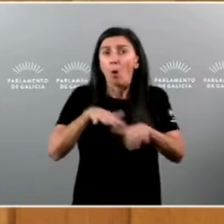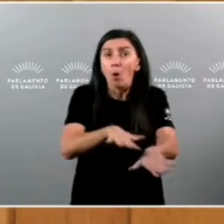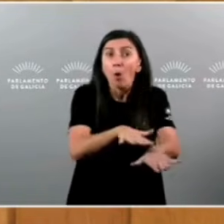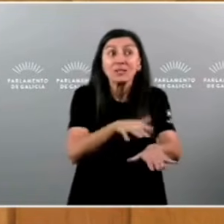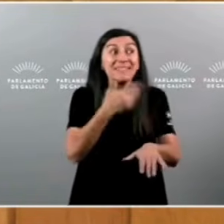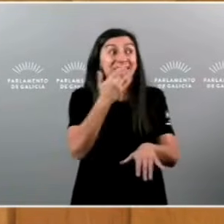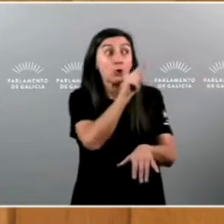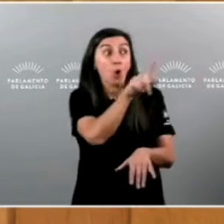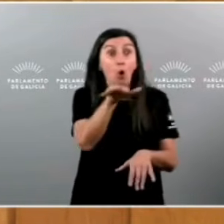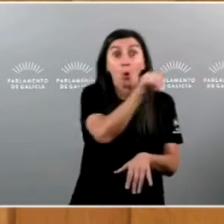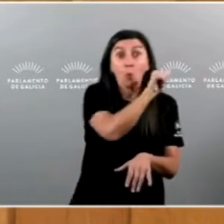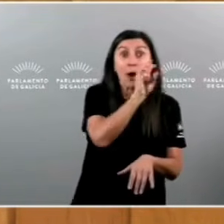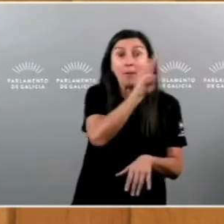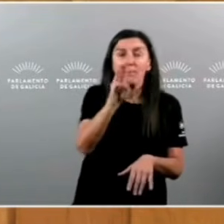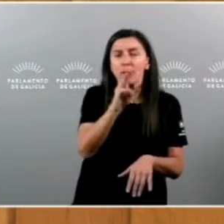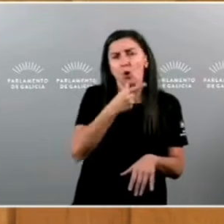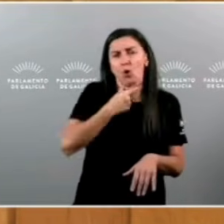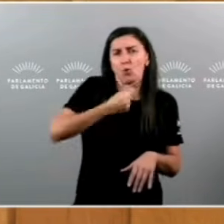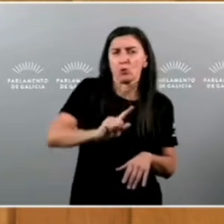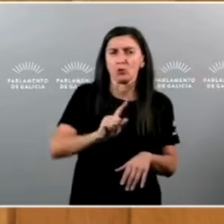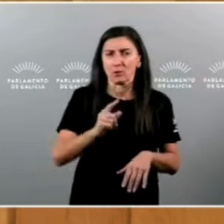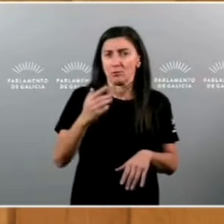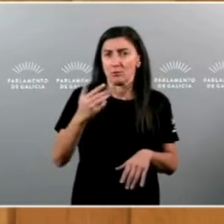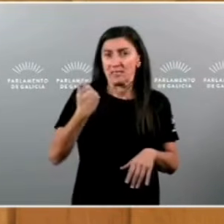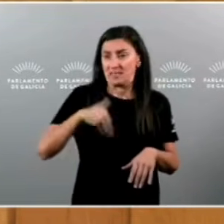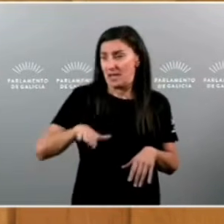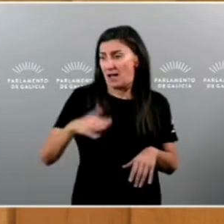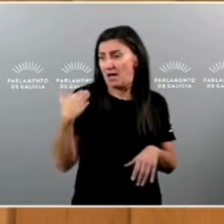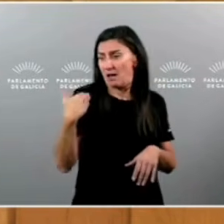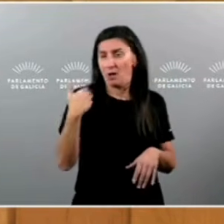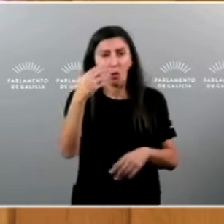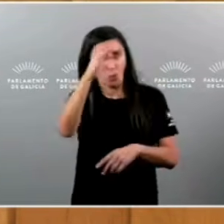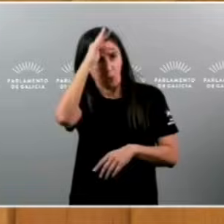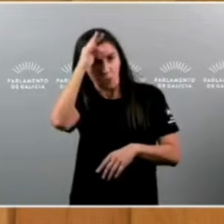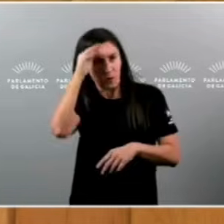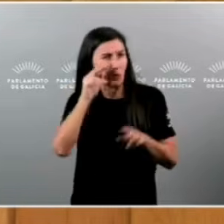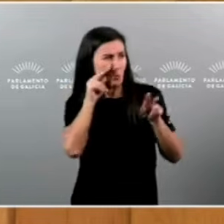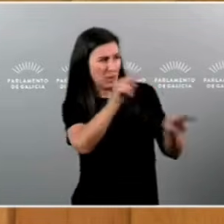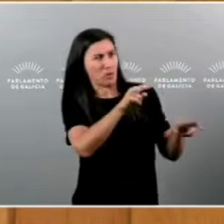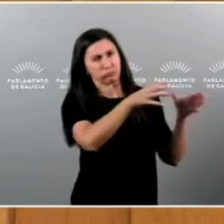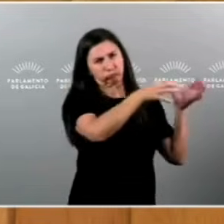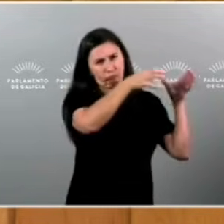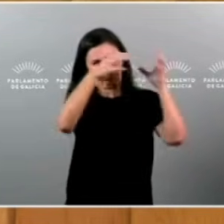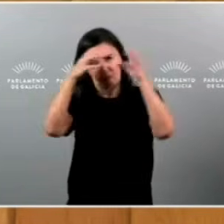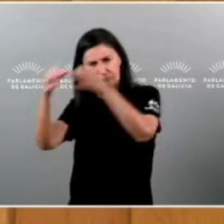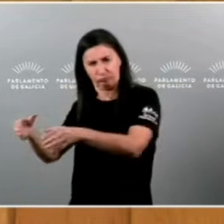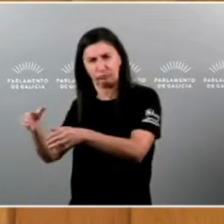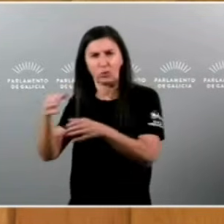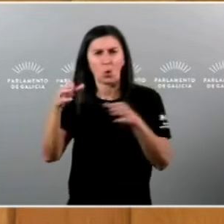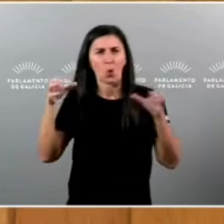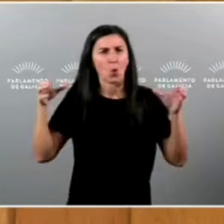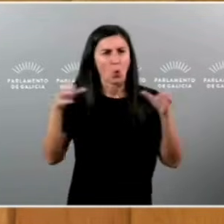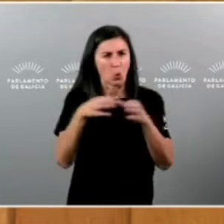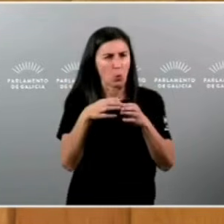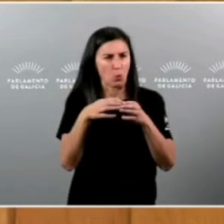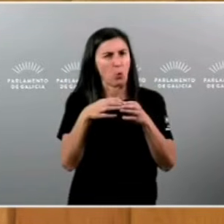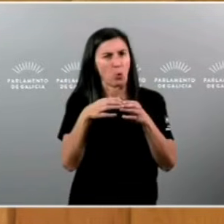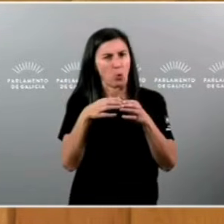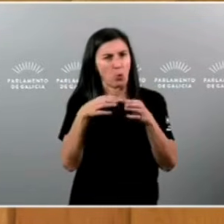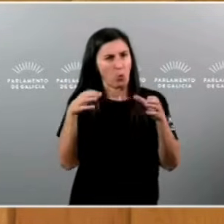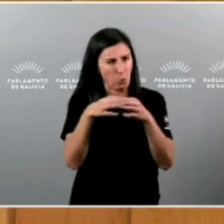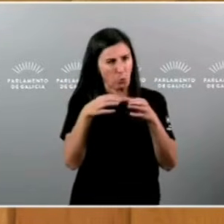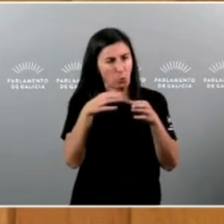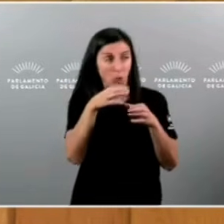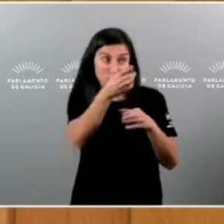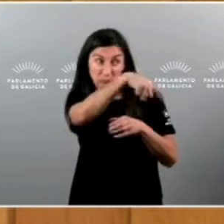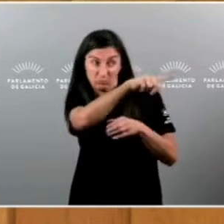Popular. Xa os vimos tamén este domingo como peces en el agua, carretando xente. Algún deste grupo parlamentario creo que o arrastraron, non tiña